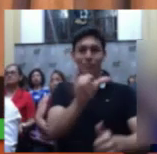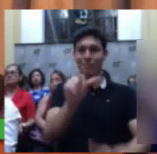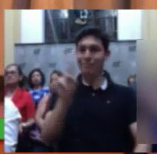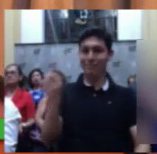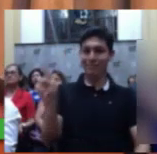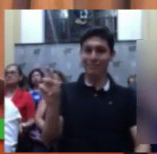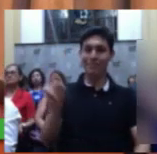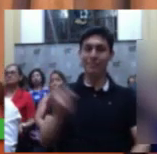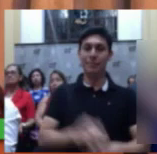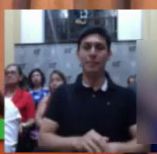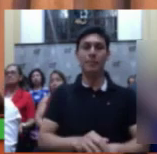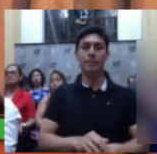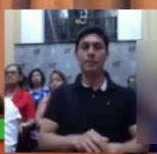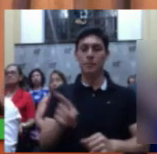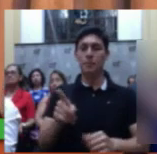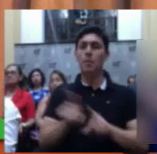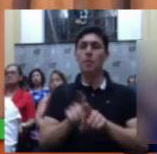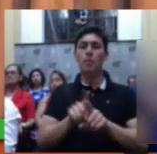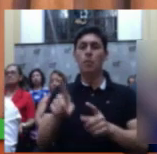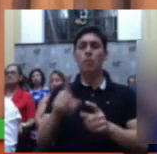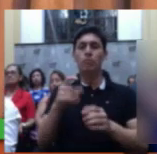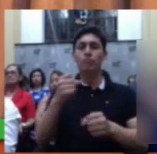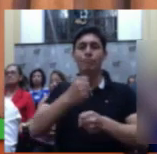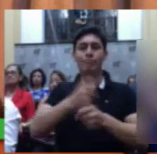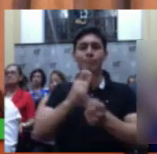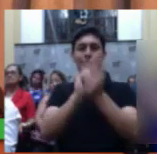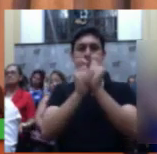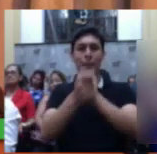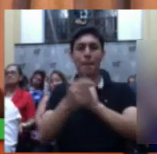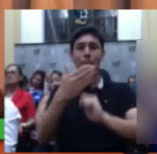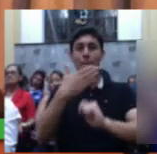indignación en un motor de cambio hacia algo mejor.